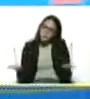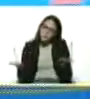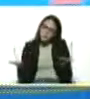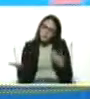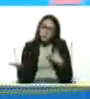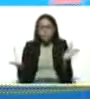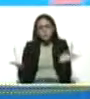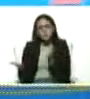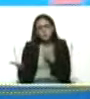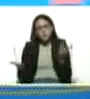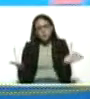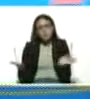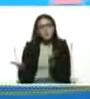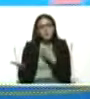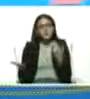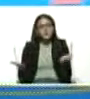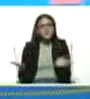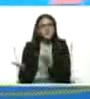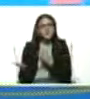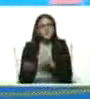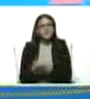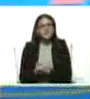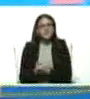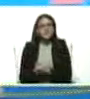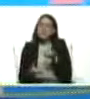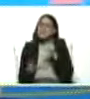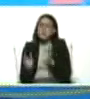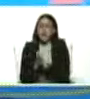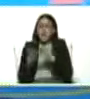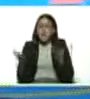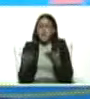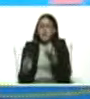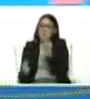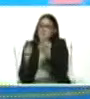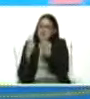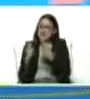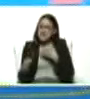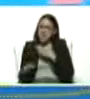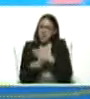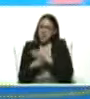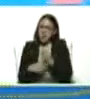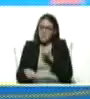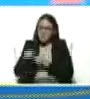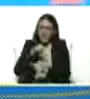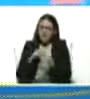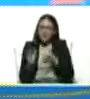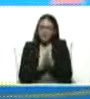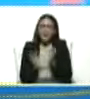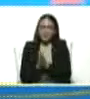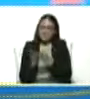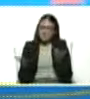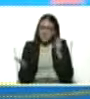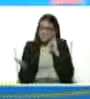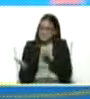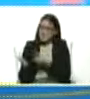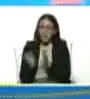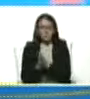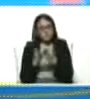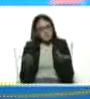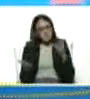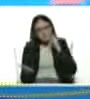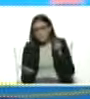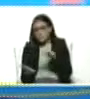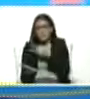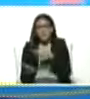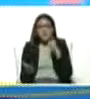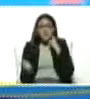Eso lo hago desde niño. Y digo, los libros hablan. Y abro una página. Bueno, aquí me apareció.